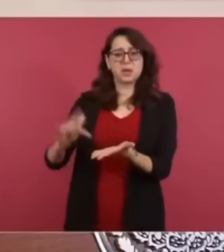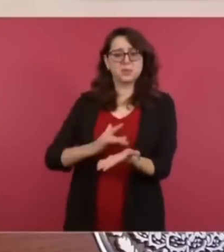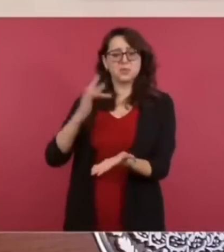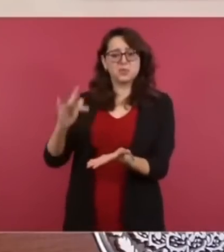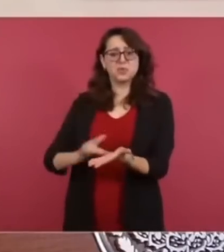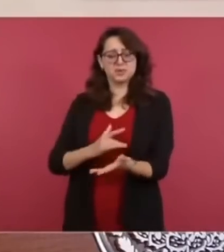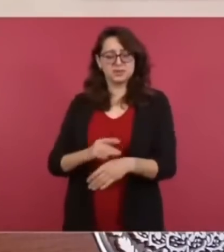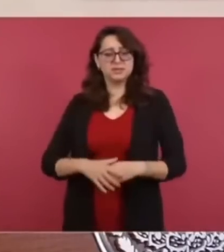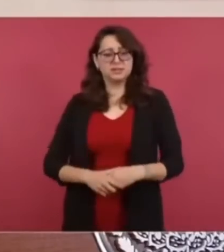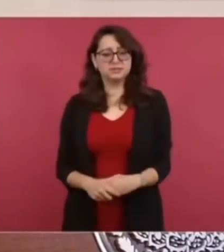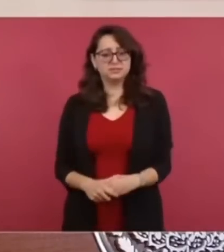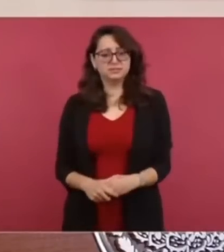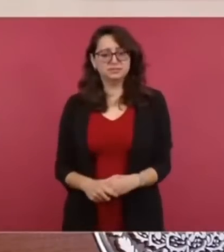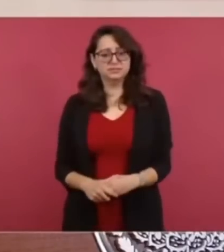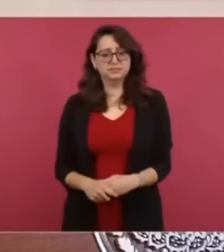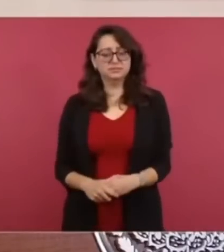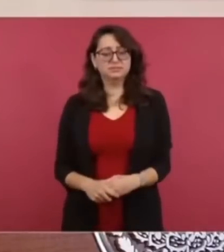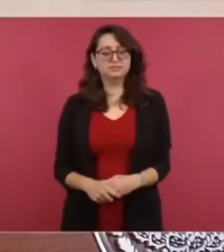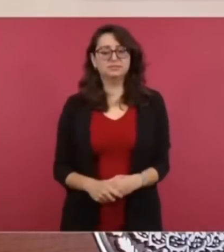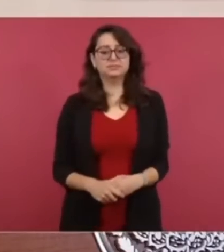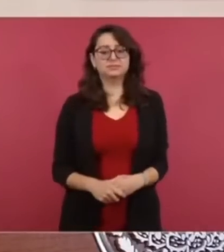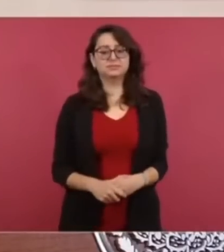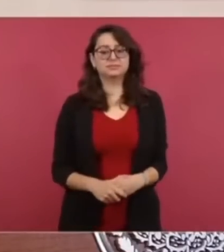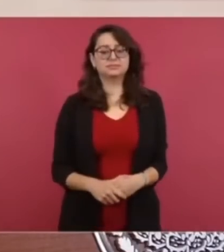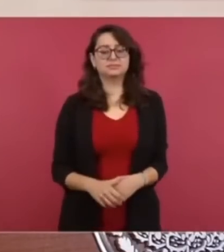media. Algunos,